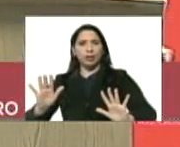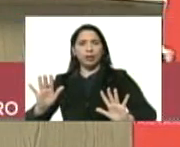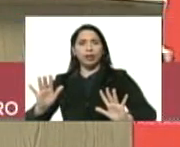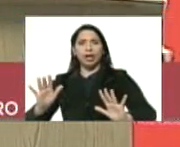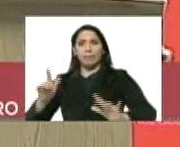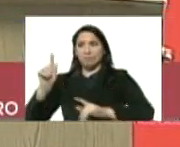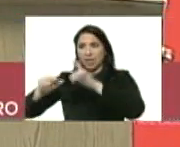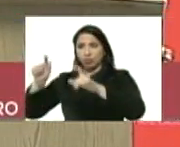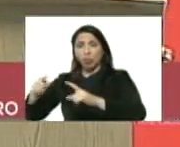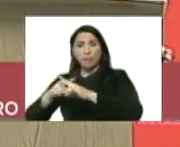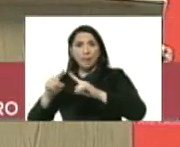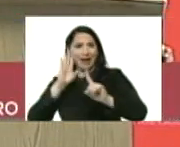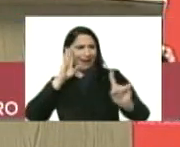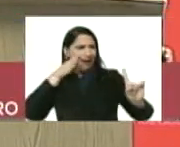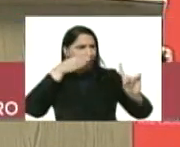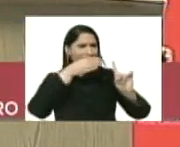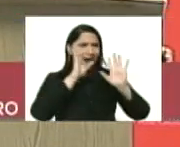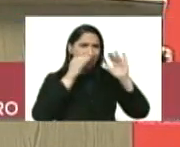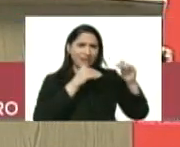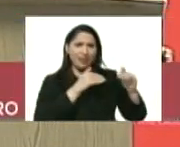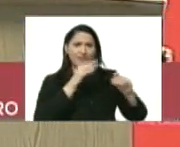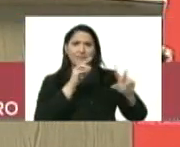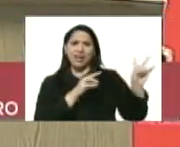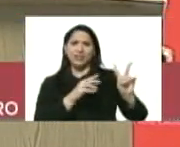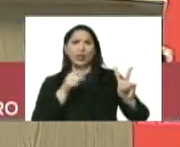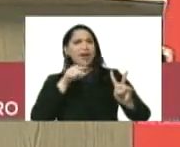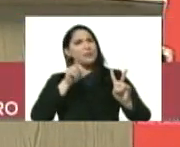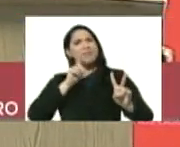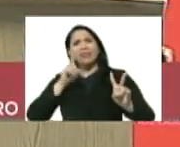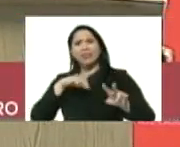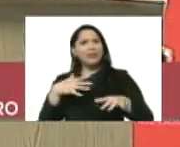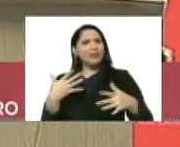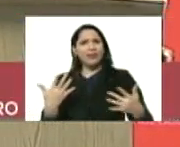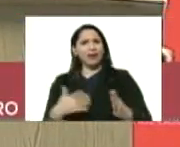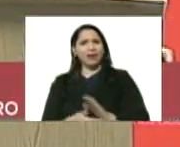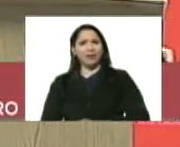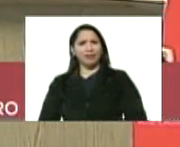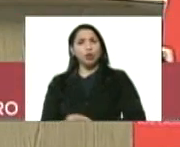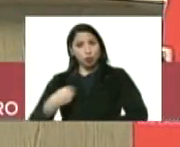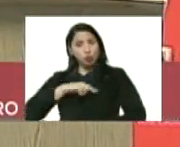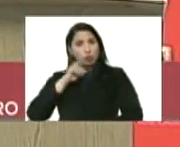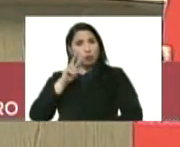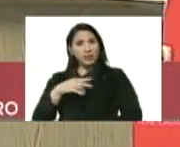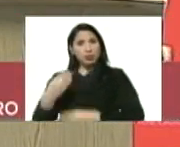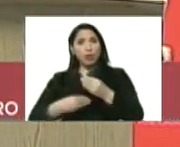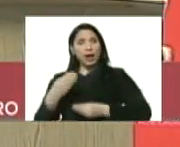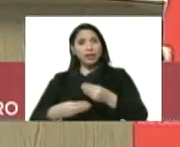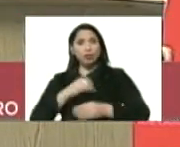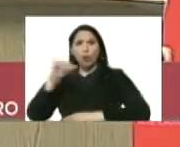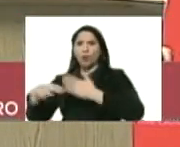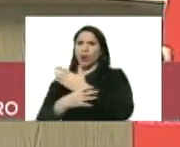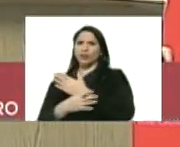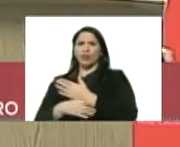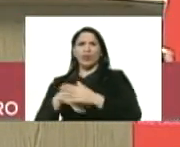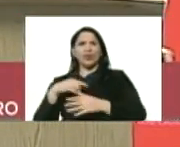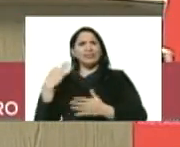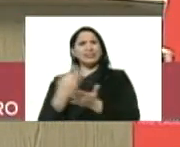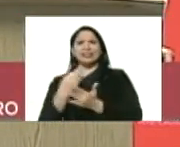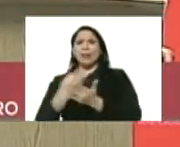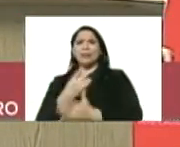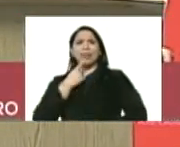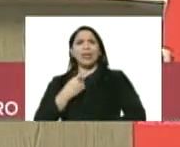para atender a los venezolanos, es mentira. Hemos visto lo que ha hecho el señor Guaidó cada vez que hace una